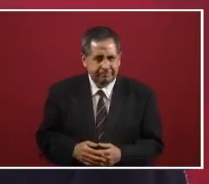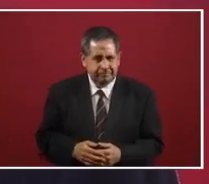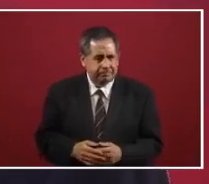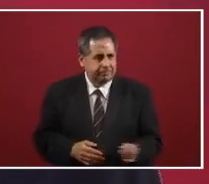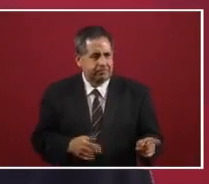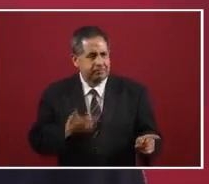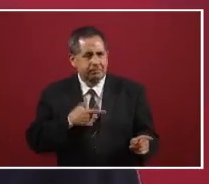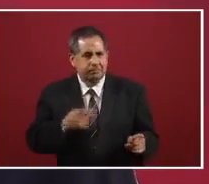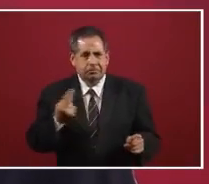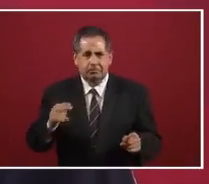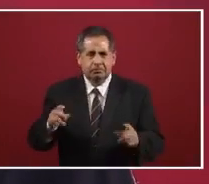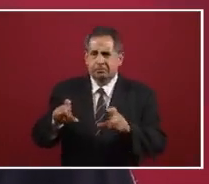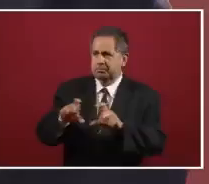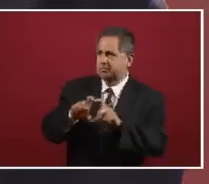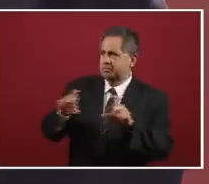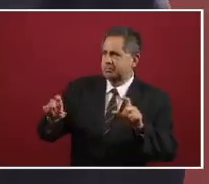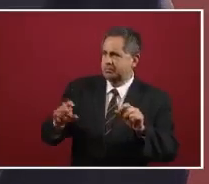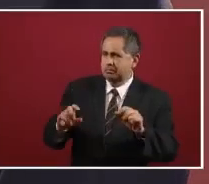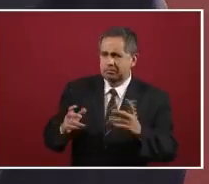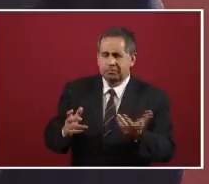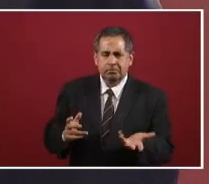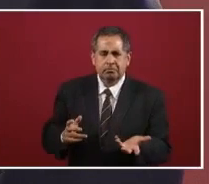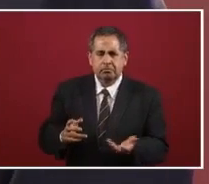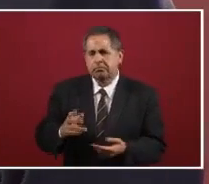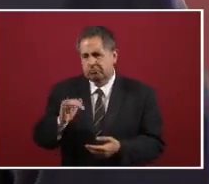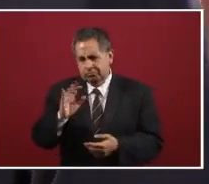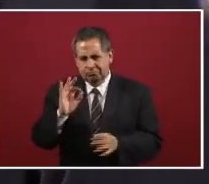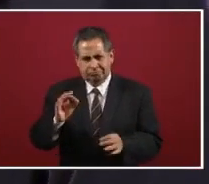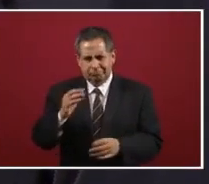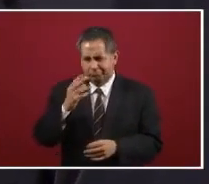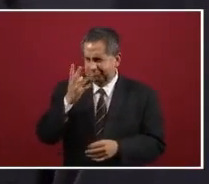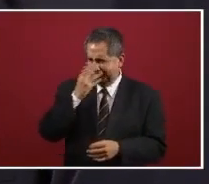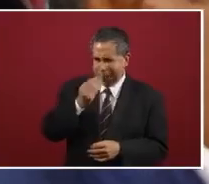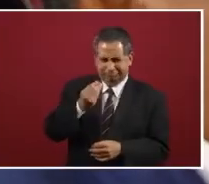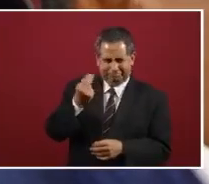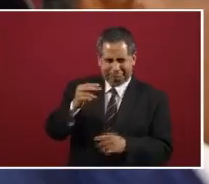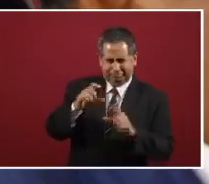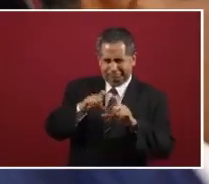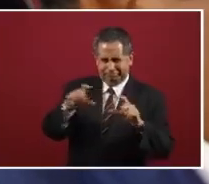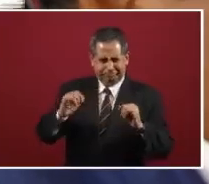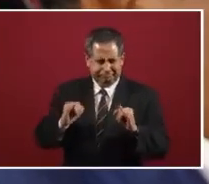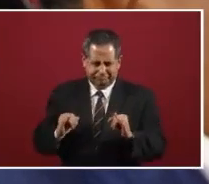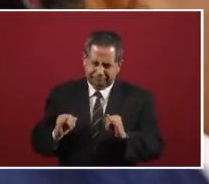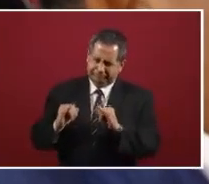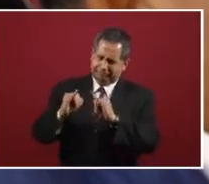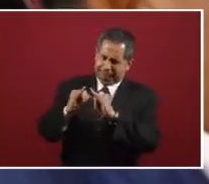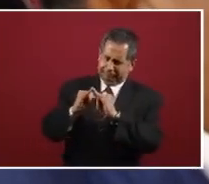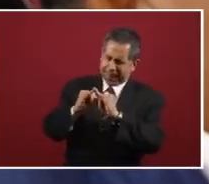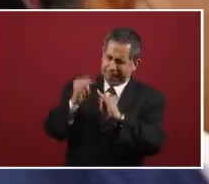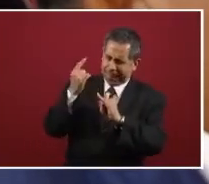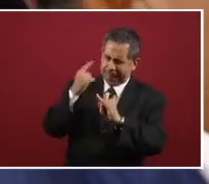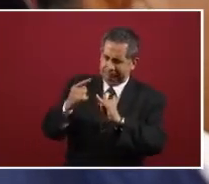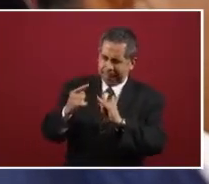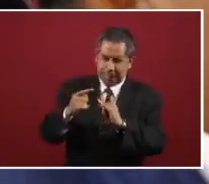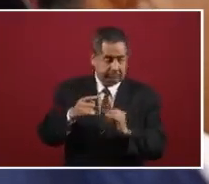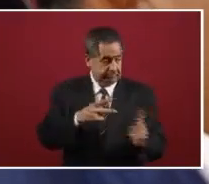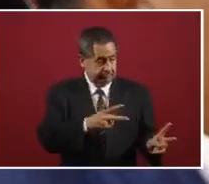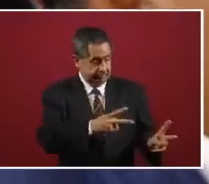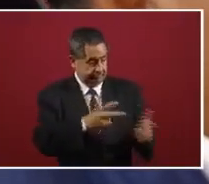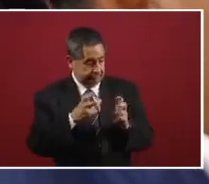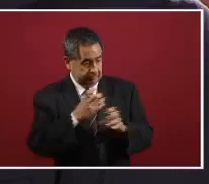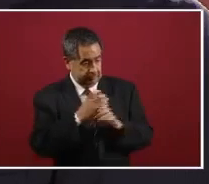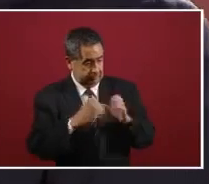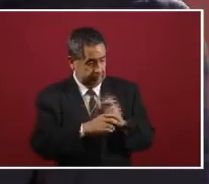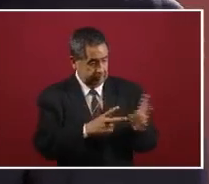gustaba el nombre, pero ¿a poco no está bien el nombre? Instituto para devolverle al pueblo lo